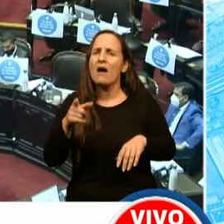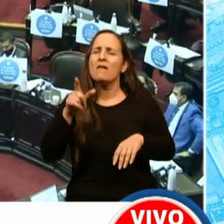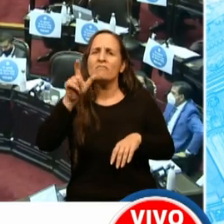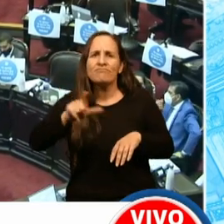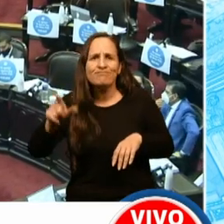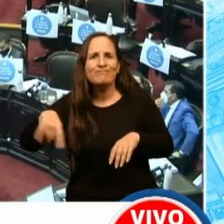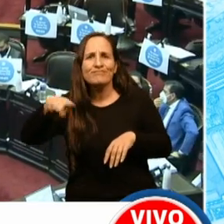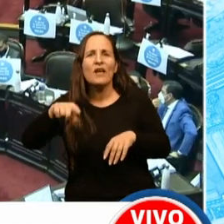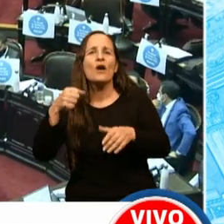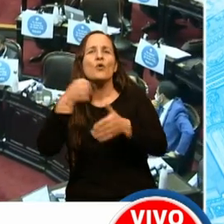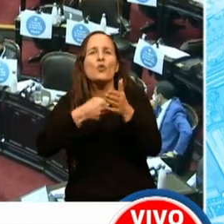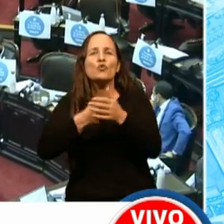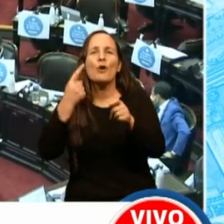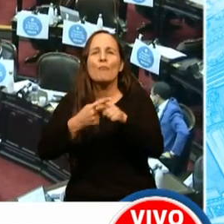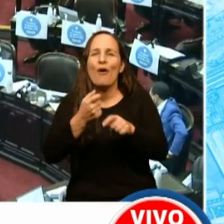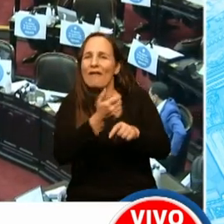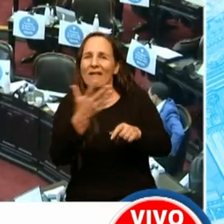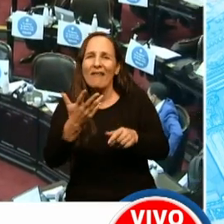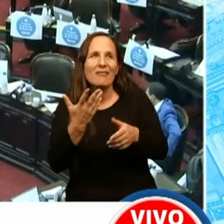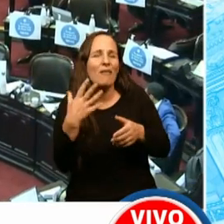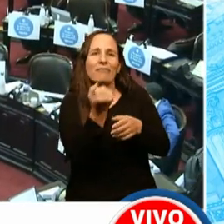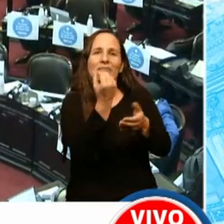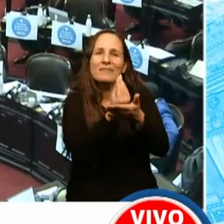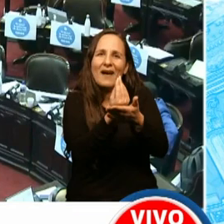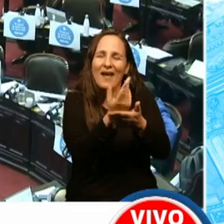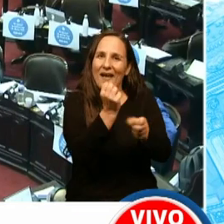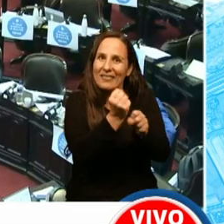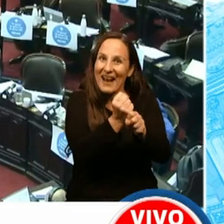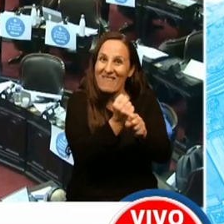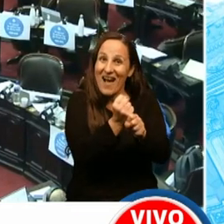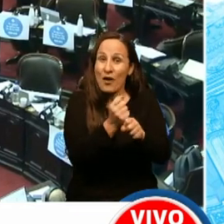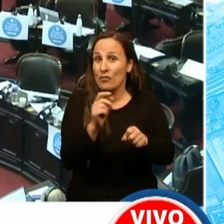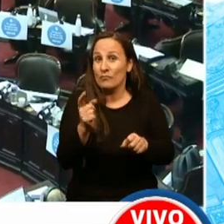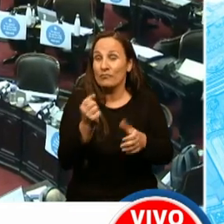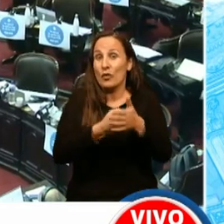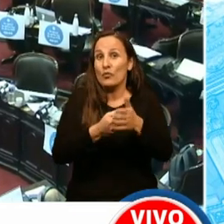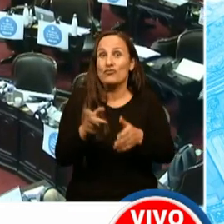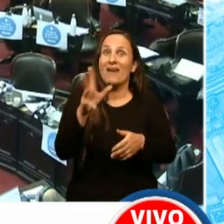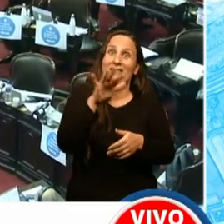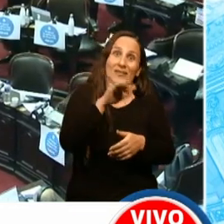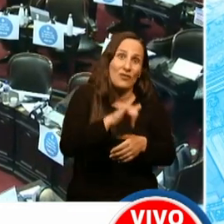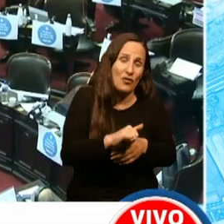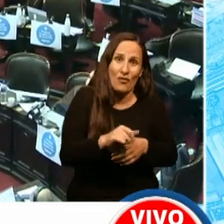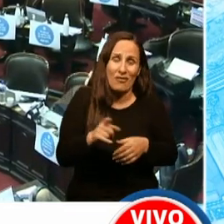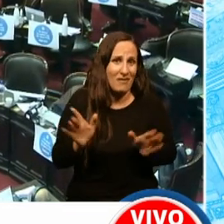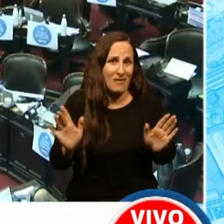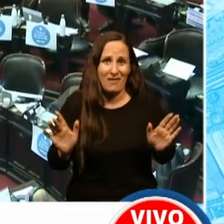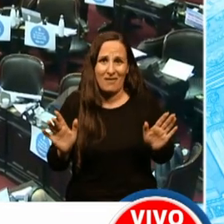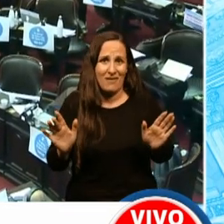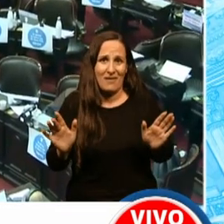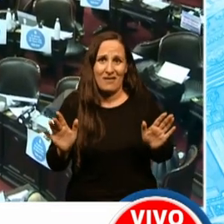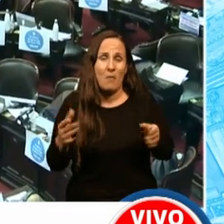por el cupo laboral que es cotidiana y nunca le dio nunca le dieron tregua porque porque más